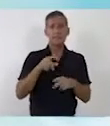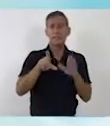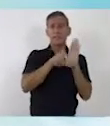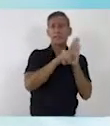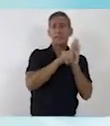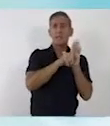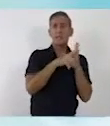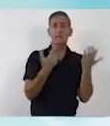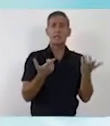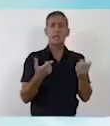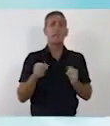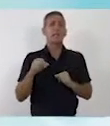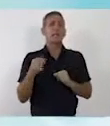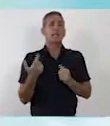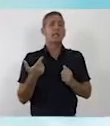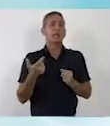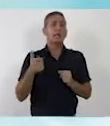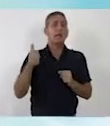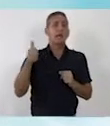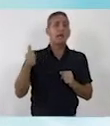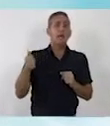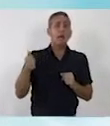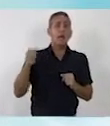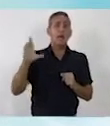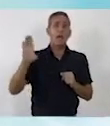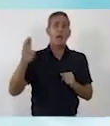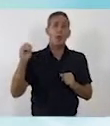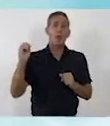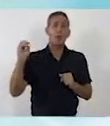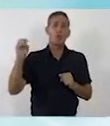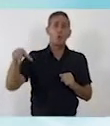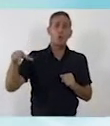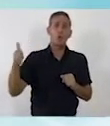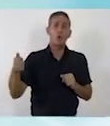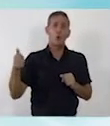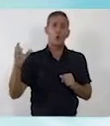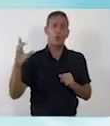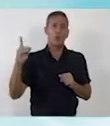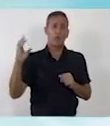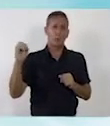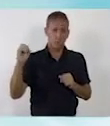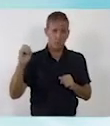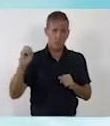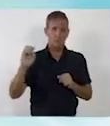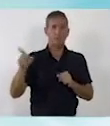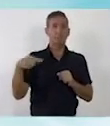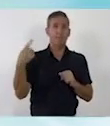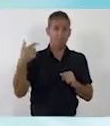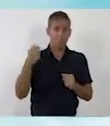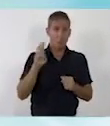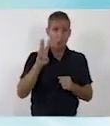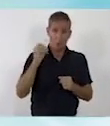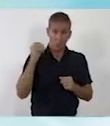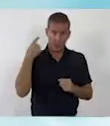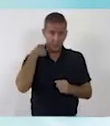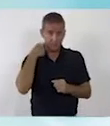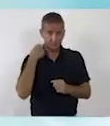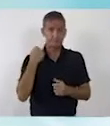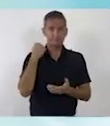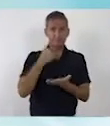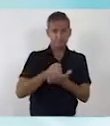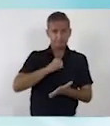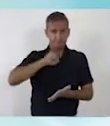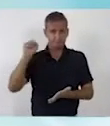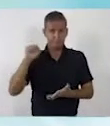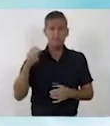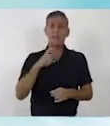Avogadro. Ley que solo pudo hacerse patente 40 años después de su hallazgo. Fíjense qué difícil